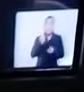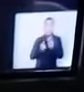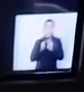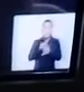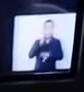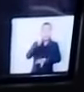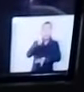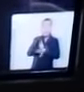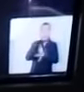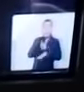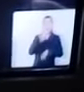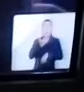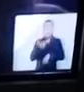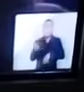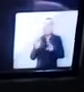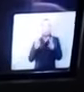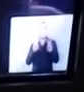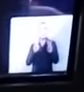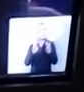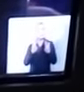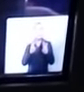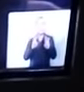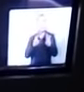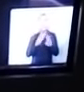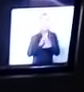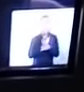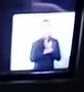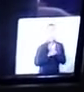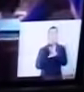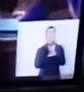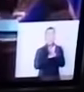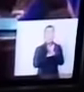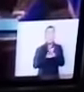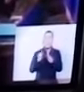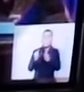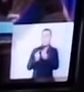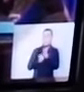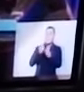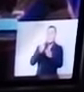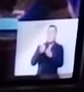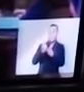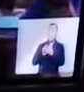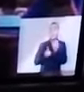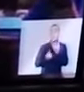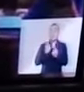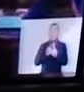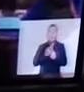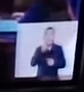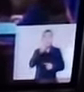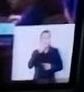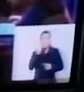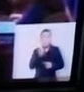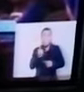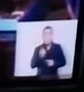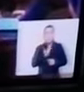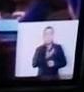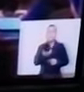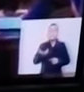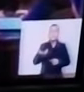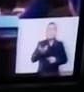de acciones en cuanto a mitigación. Usted bien lo mencionaba. En primer lugar es la estructura principal de trabajo, la